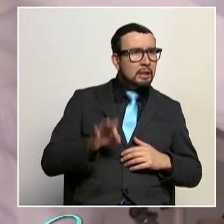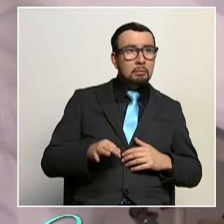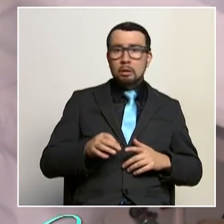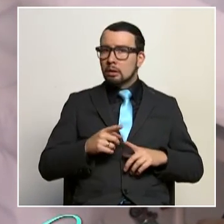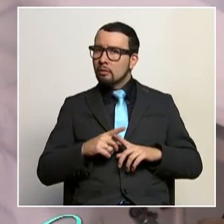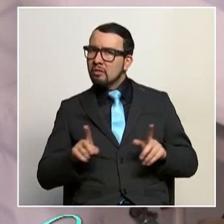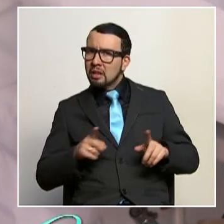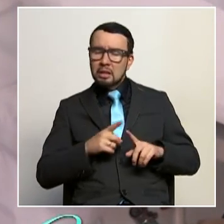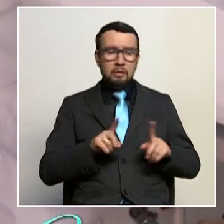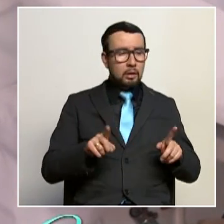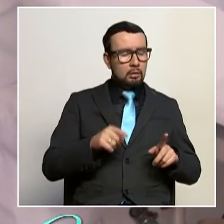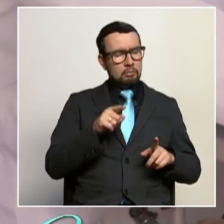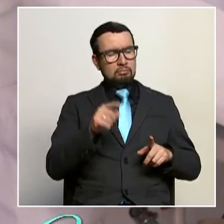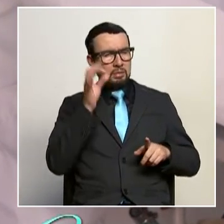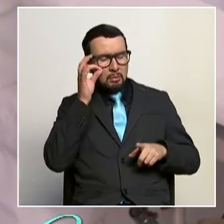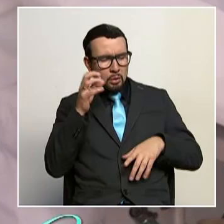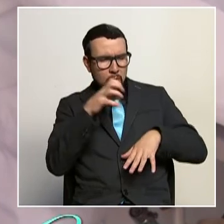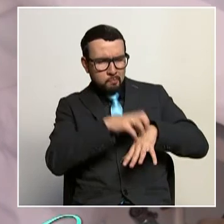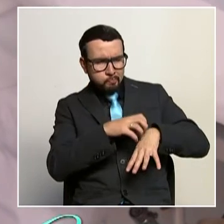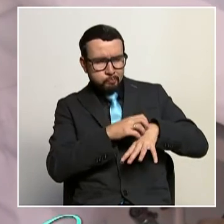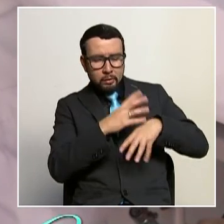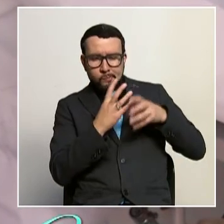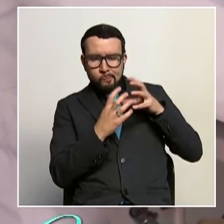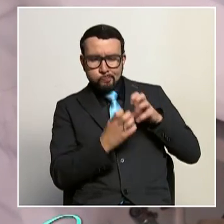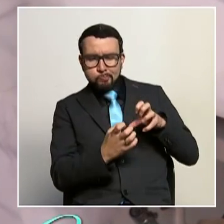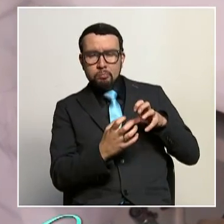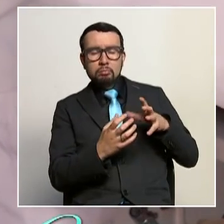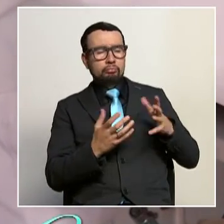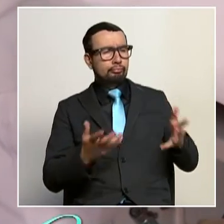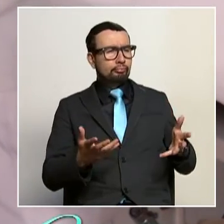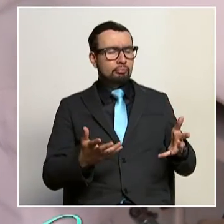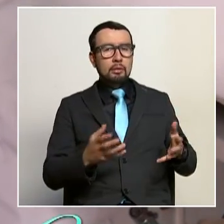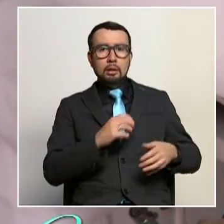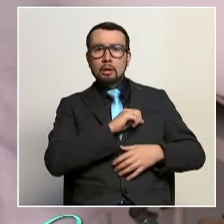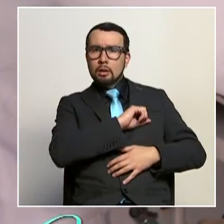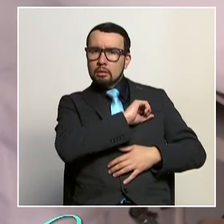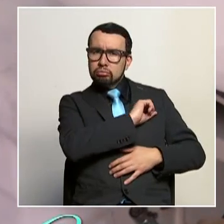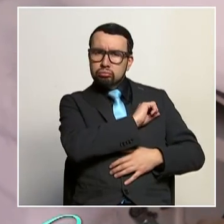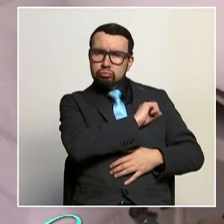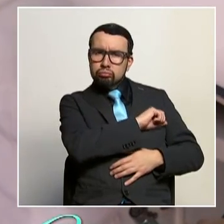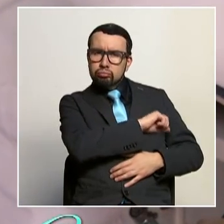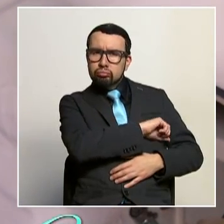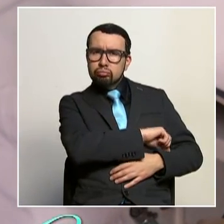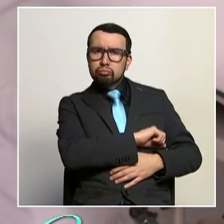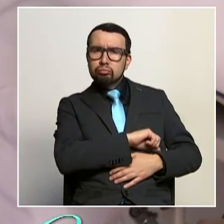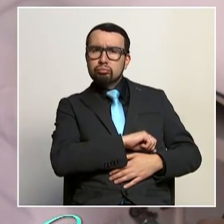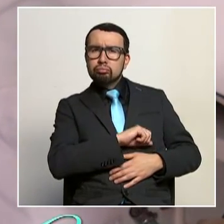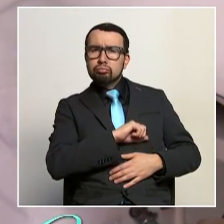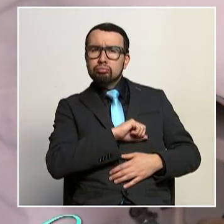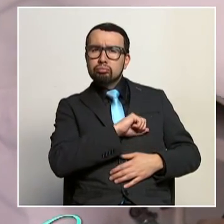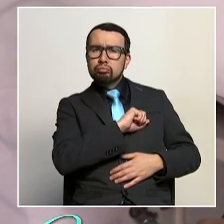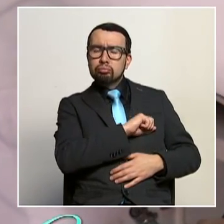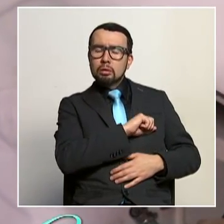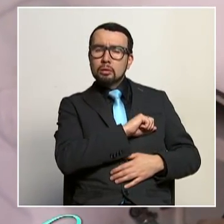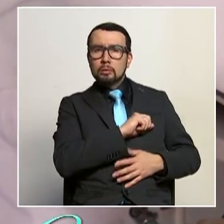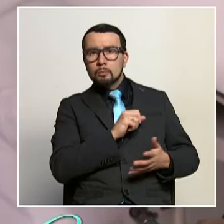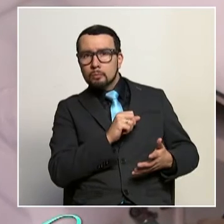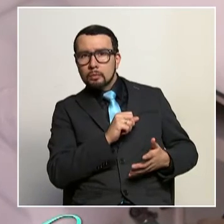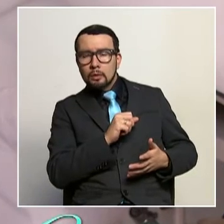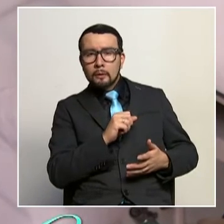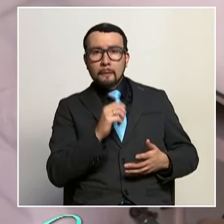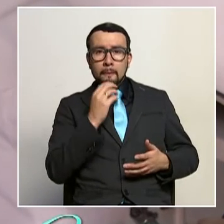pues, de algunos nódulos o nódulos sospechosos. Seguimos haciendo el recorrido. Vamos a la parte acá de